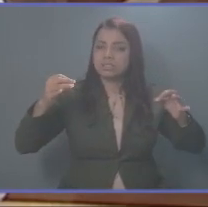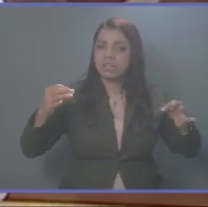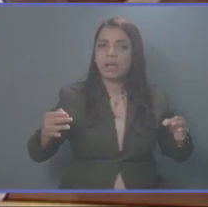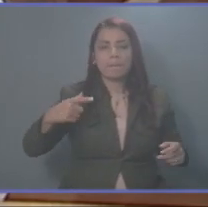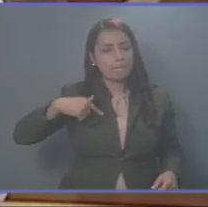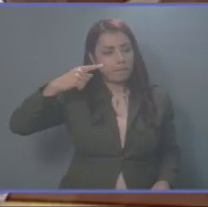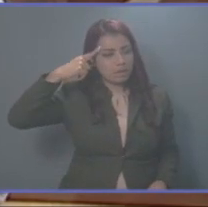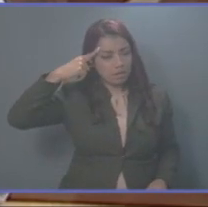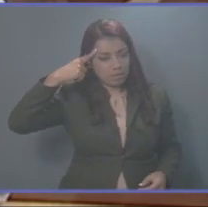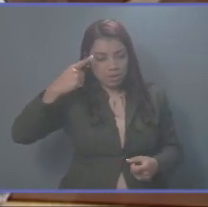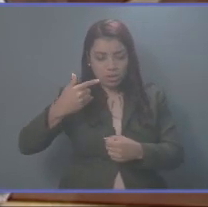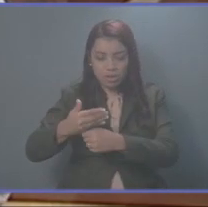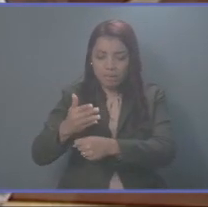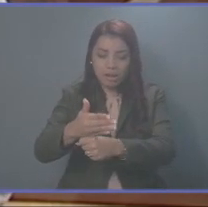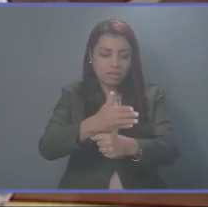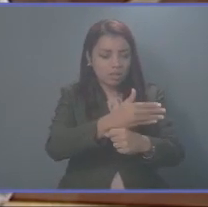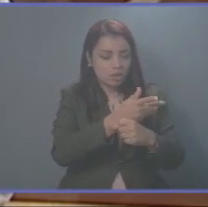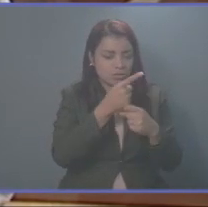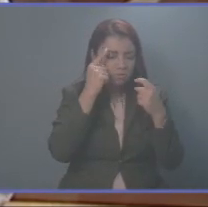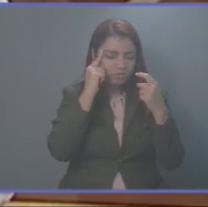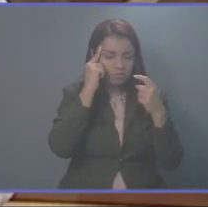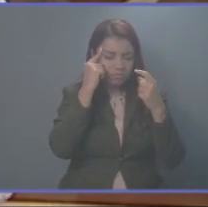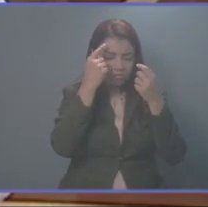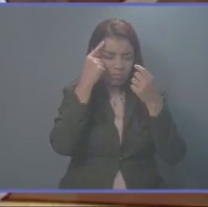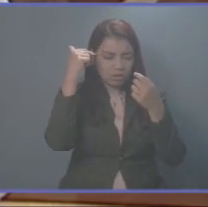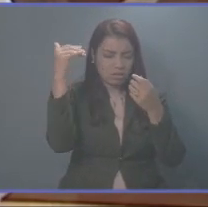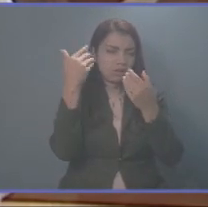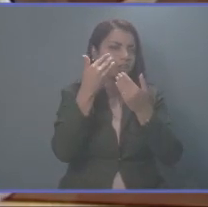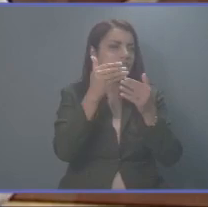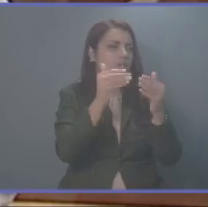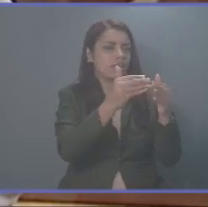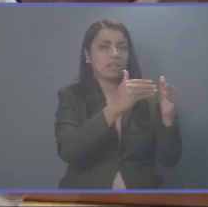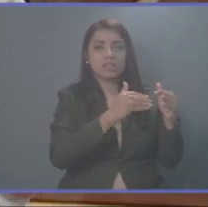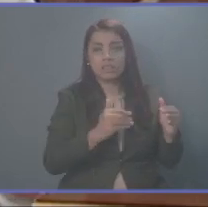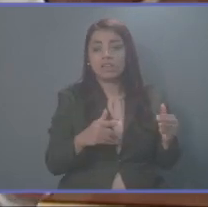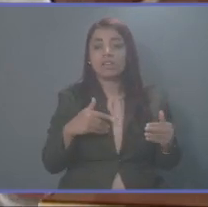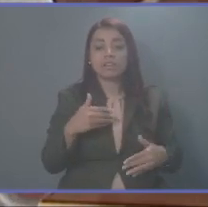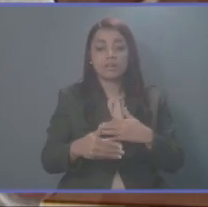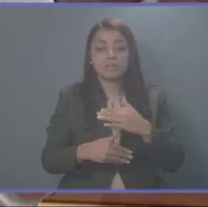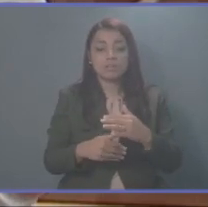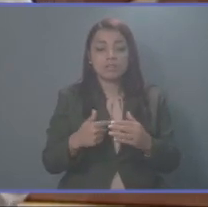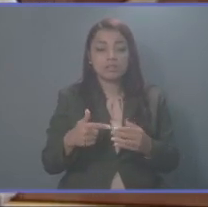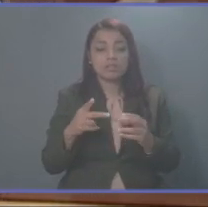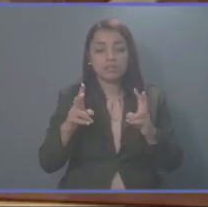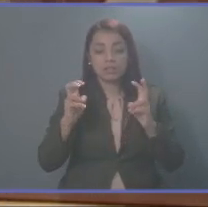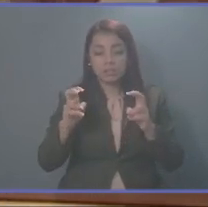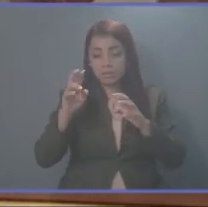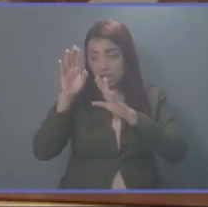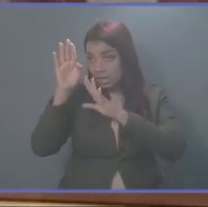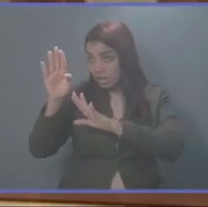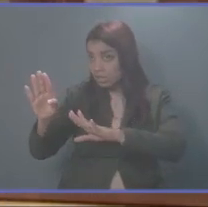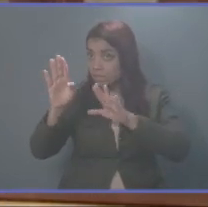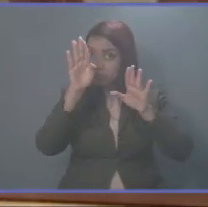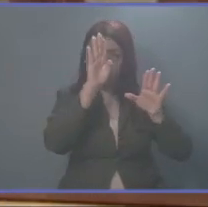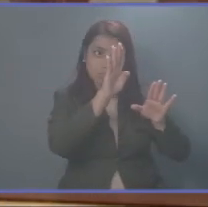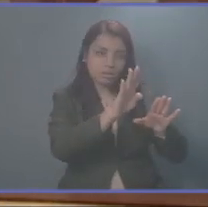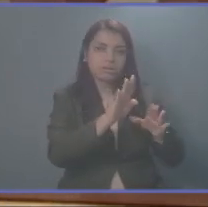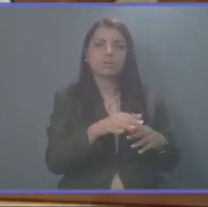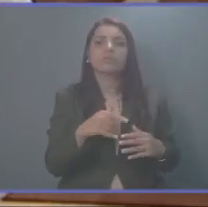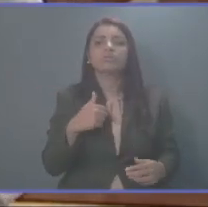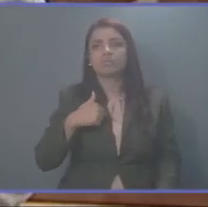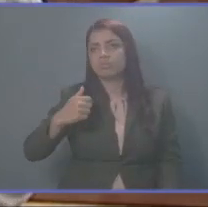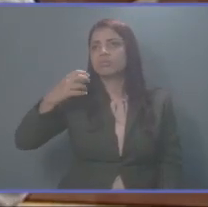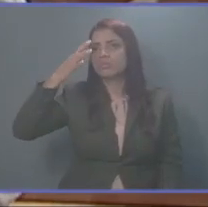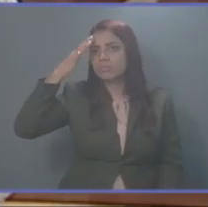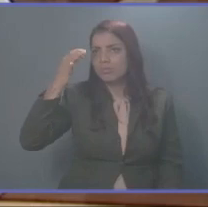el intercambio de ideas en este órgano legislativo, todo esto en el marco del respeto. Considero